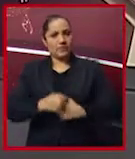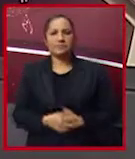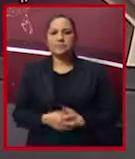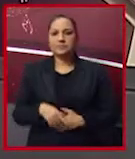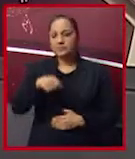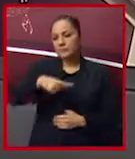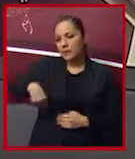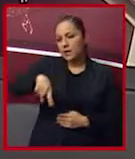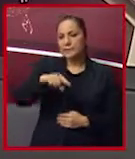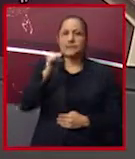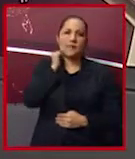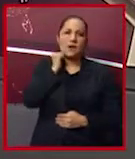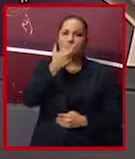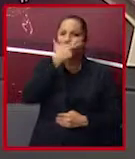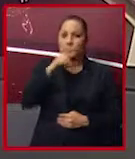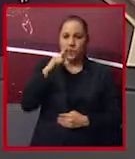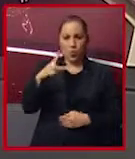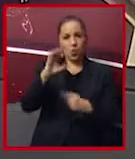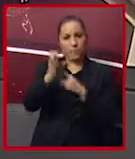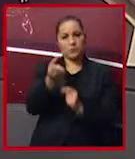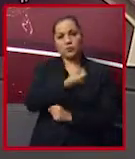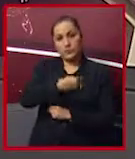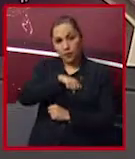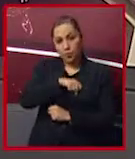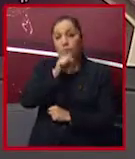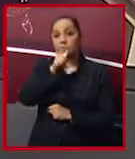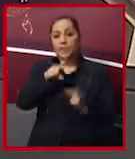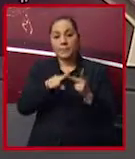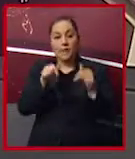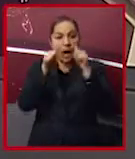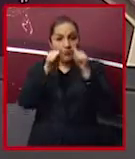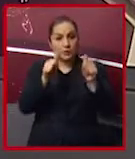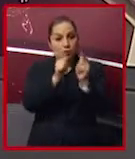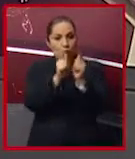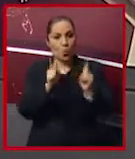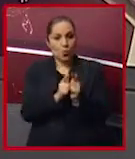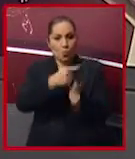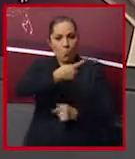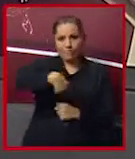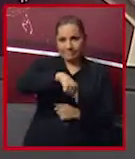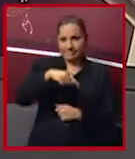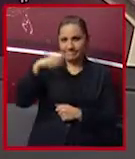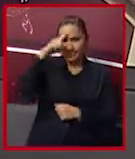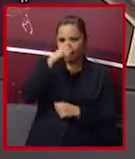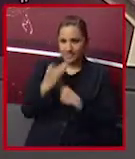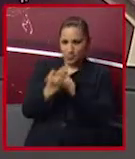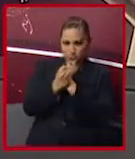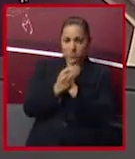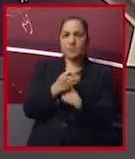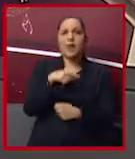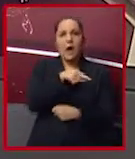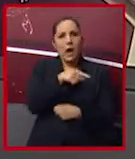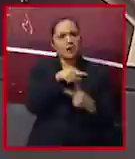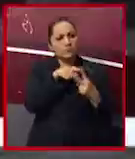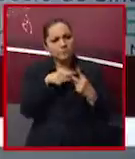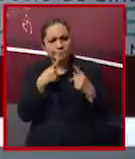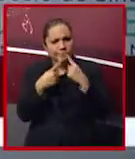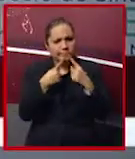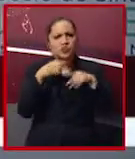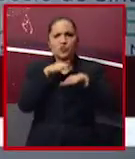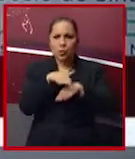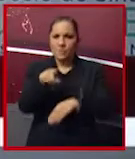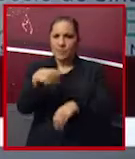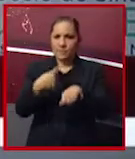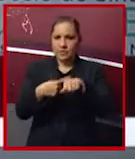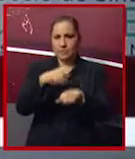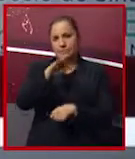Senadores de las comisiones de salud y de atención a grupos vulnerables reconocieron la dificultad para atender el síndrome de Guillain-Barré debido